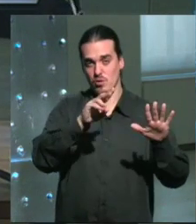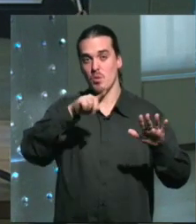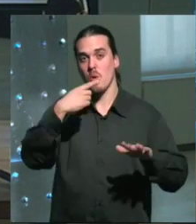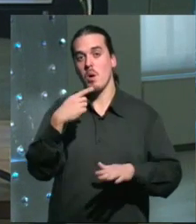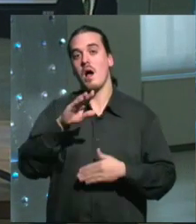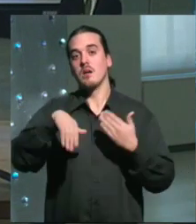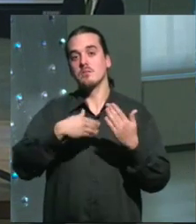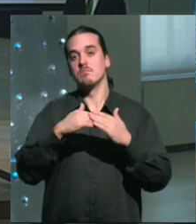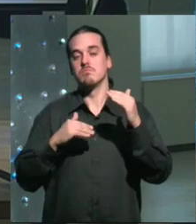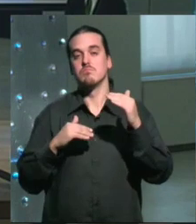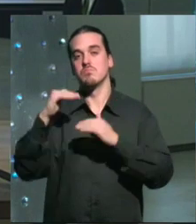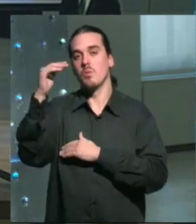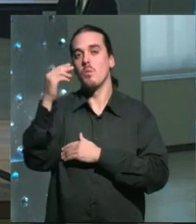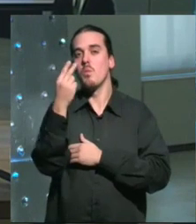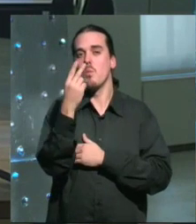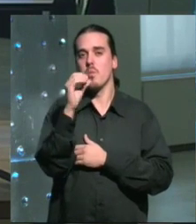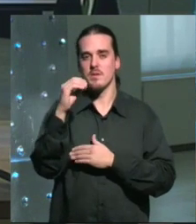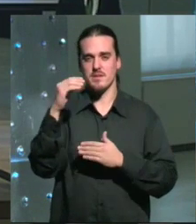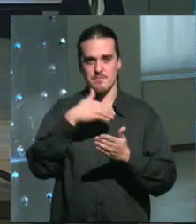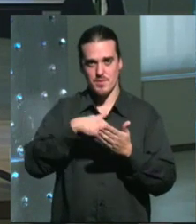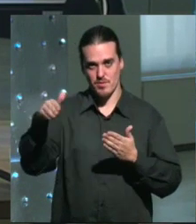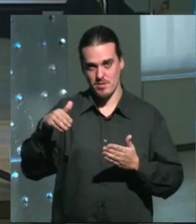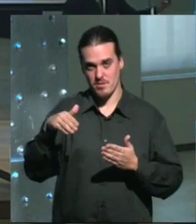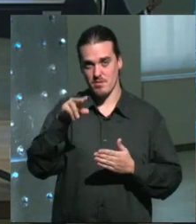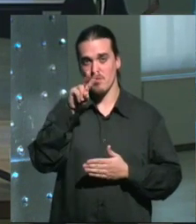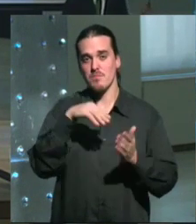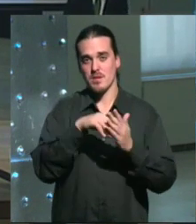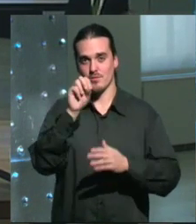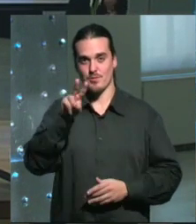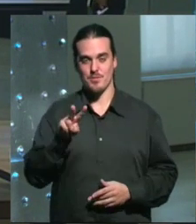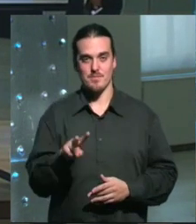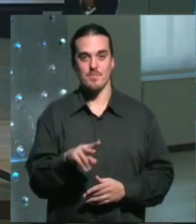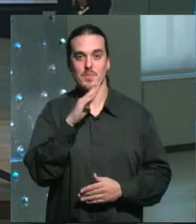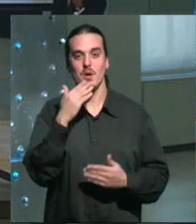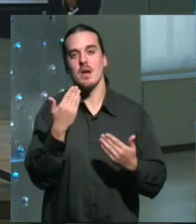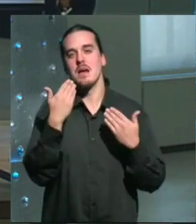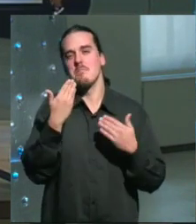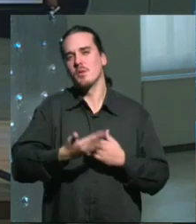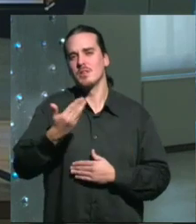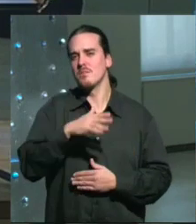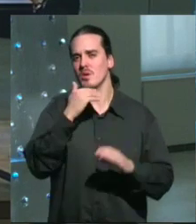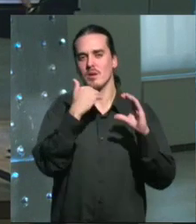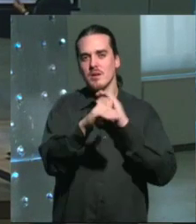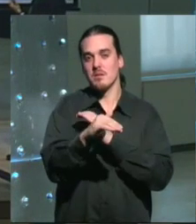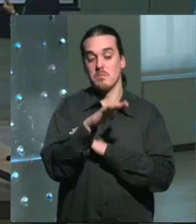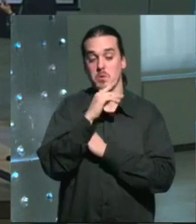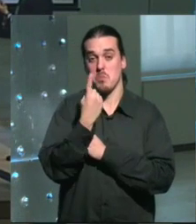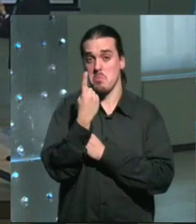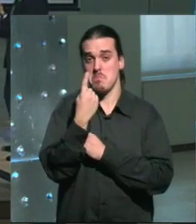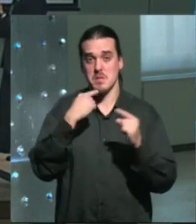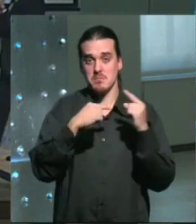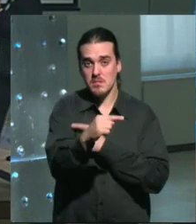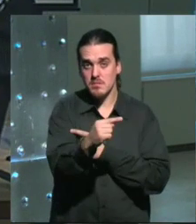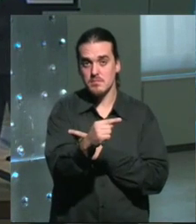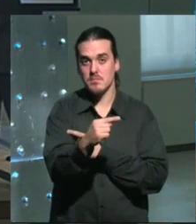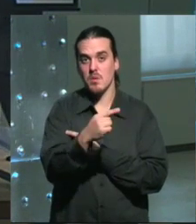los emails o de los correos electrónicos? Porque nos permitía, por ejemplo, un solo mensaje, hacérselo llegar